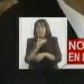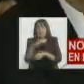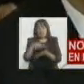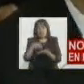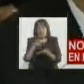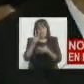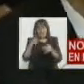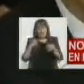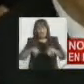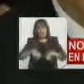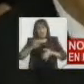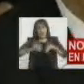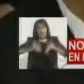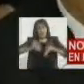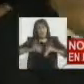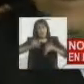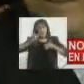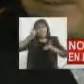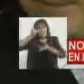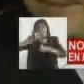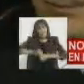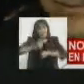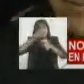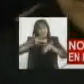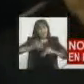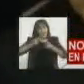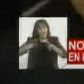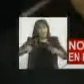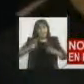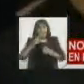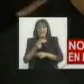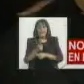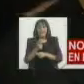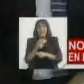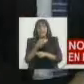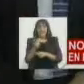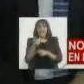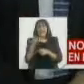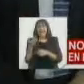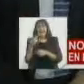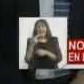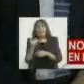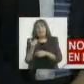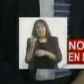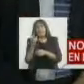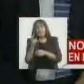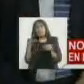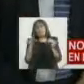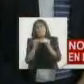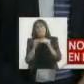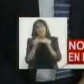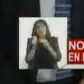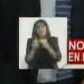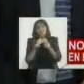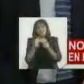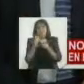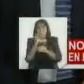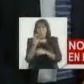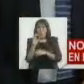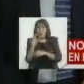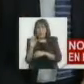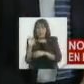de que las decisiones de la Corte se implementen rápidamente, a que haya un mayor número de organizaciones,